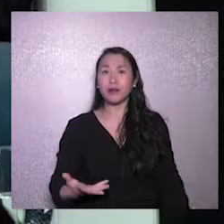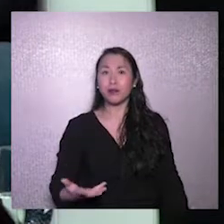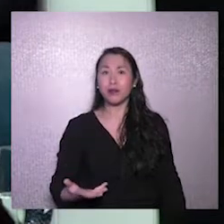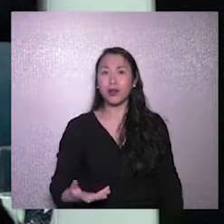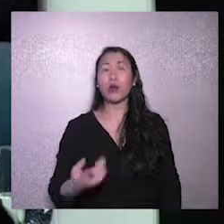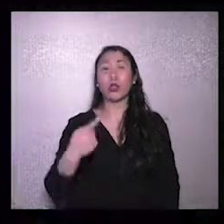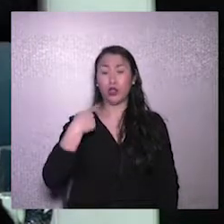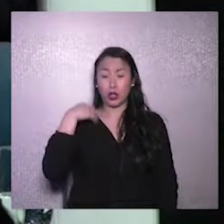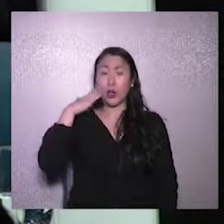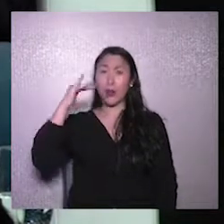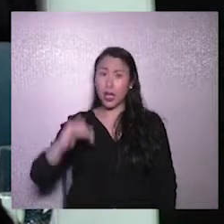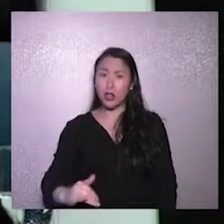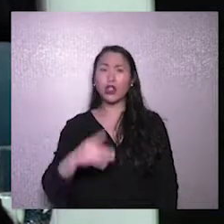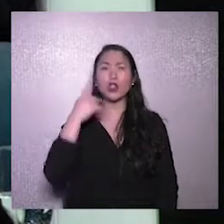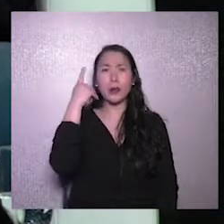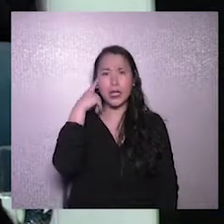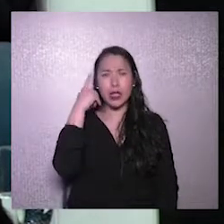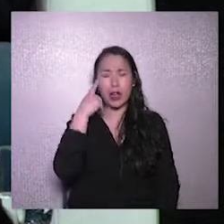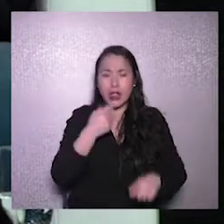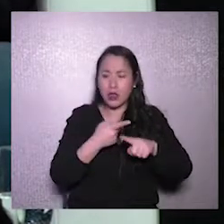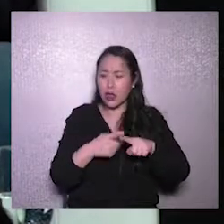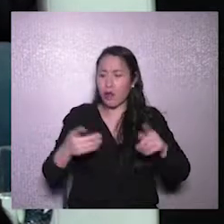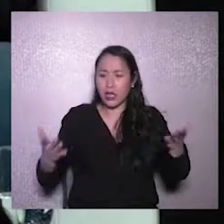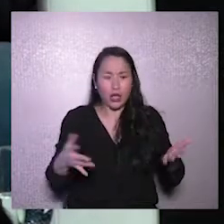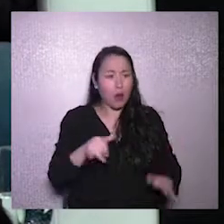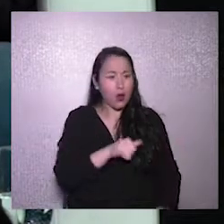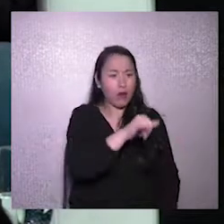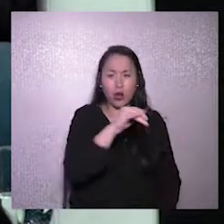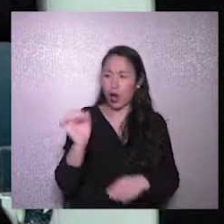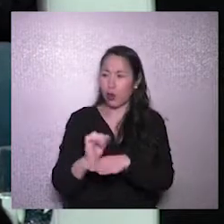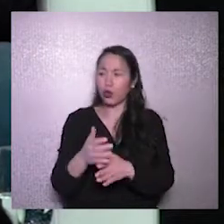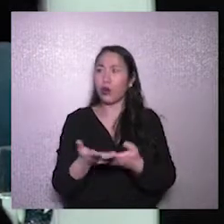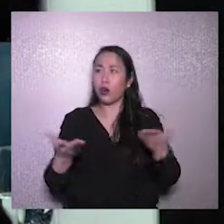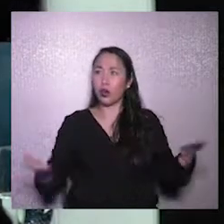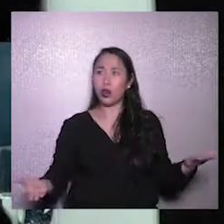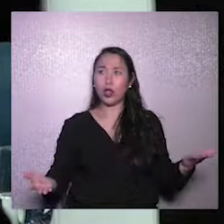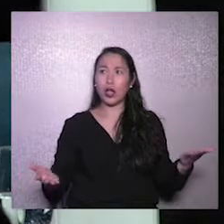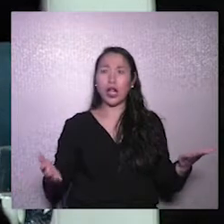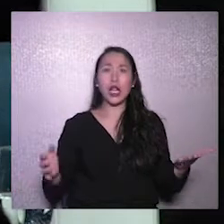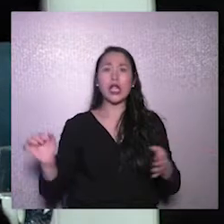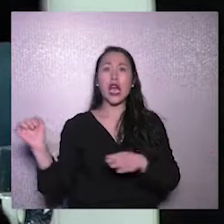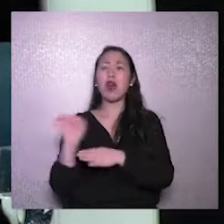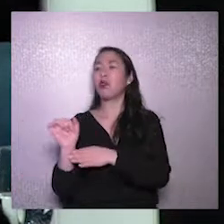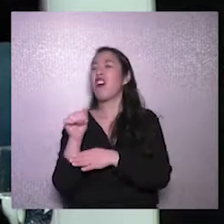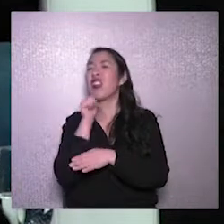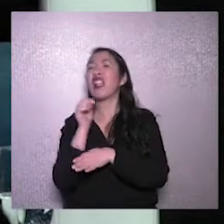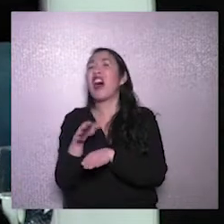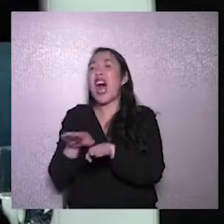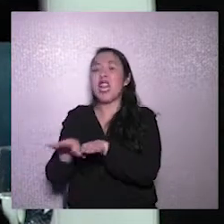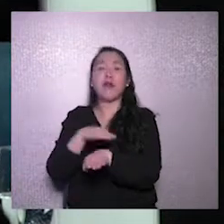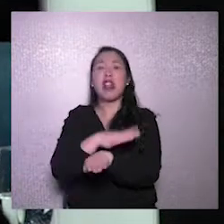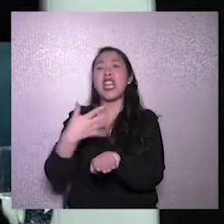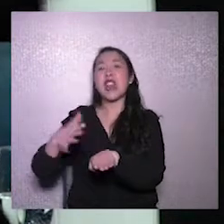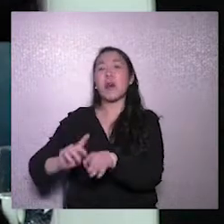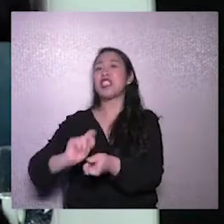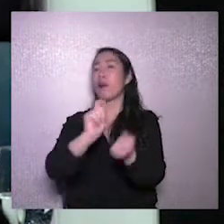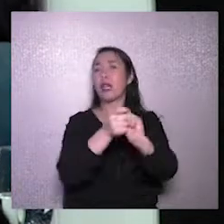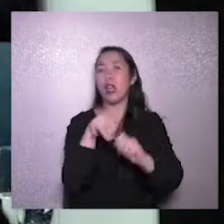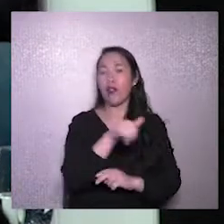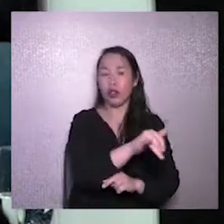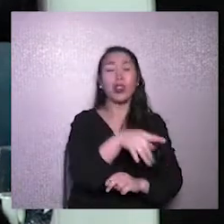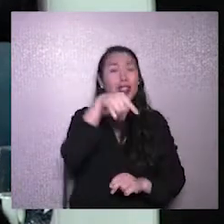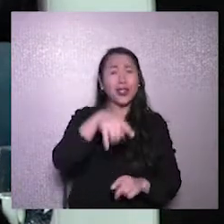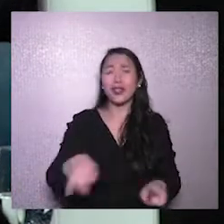Cuando yo era pequeño pensaba que la diferencia entre un avión y un auto era que el auto había que ponerle alas y se transformaba en avión. Esto es lo